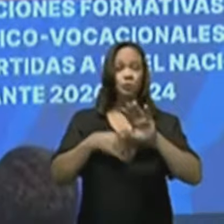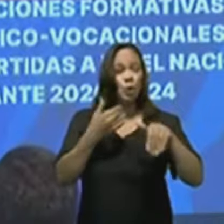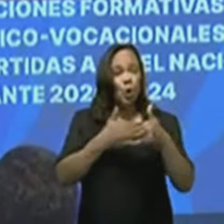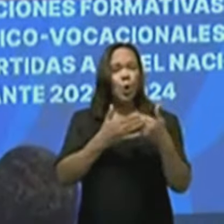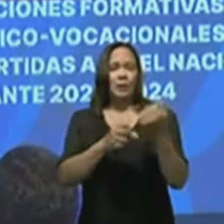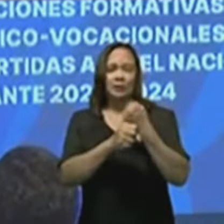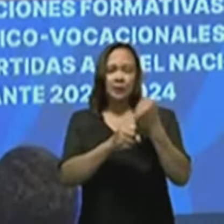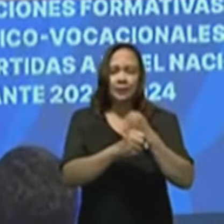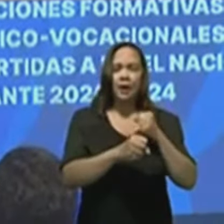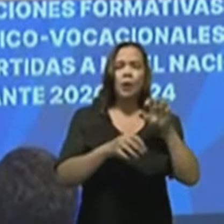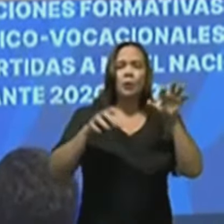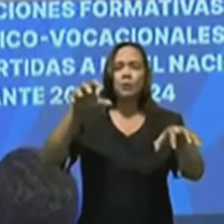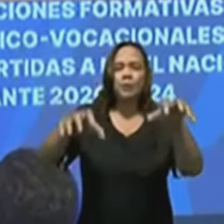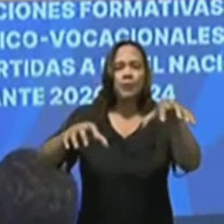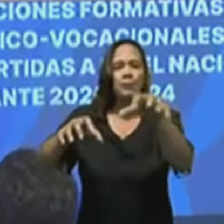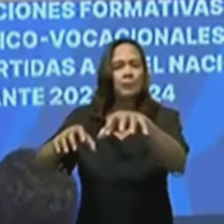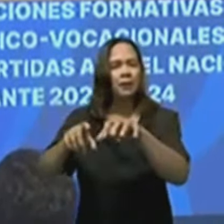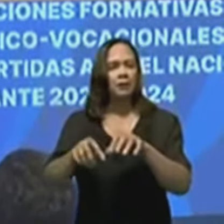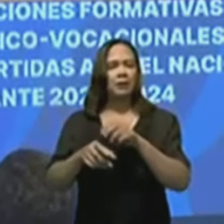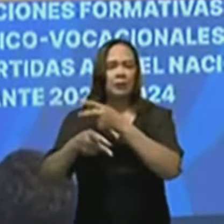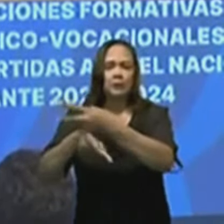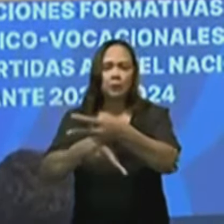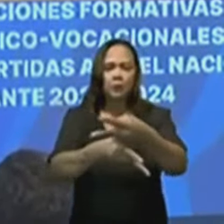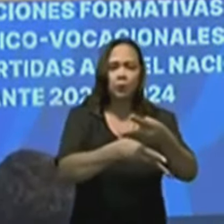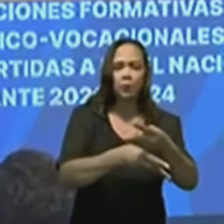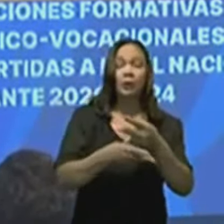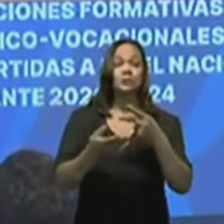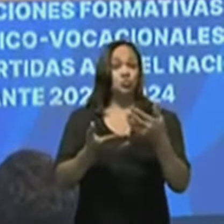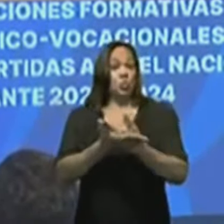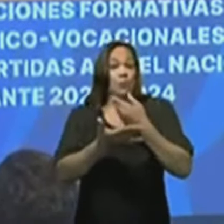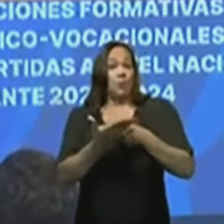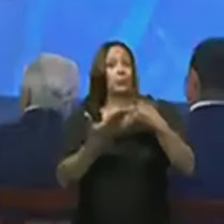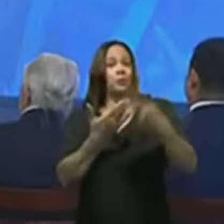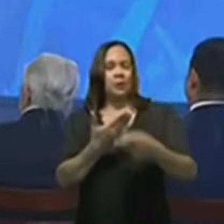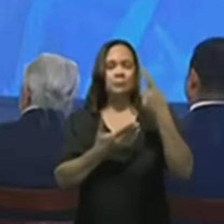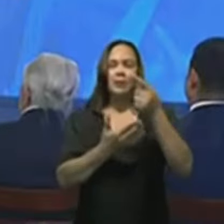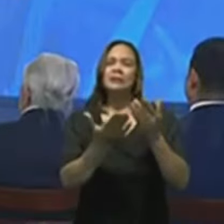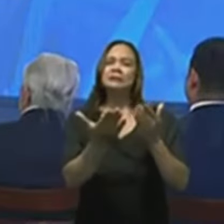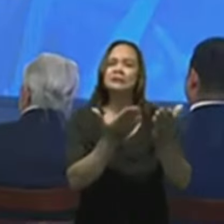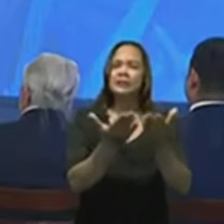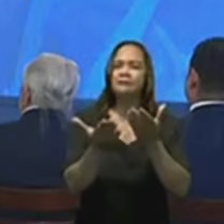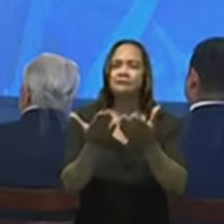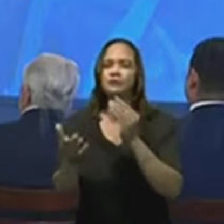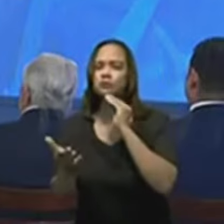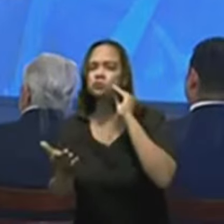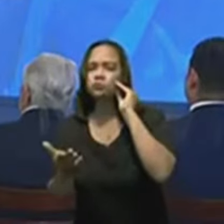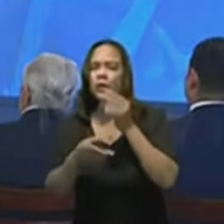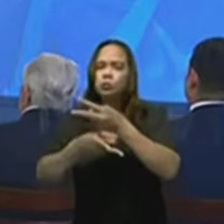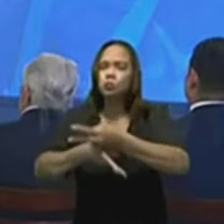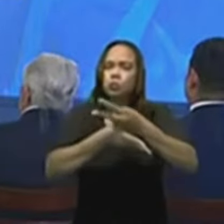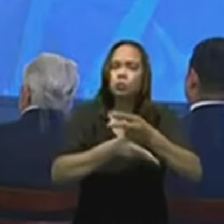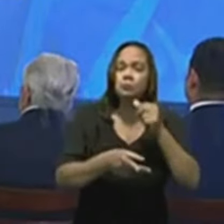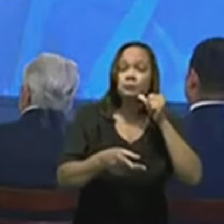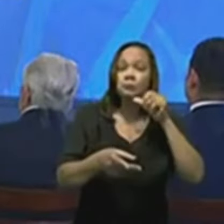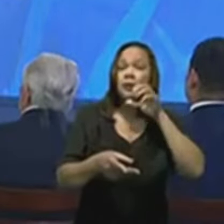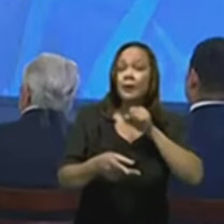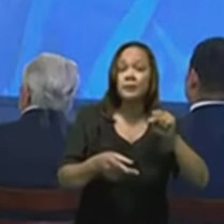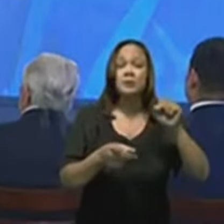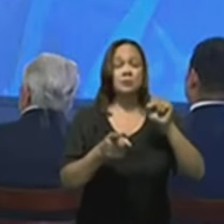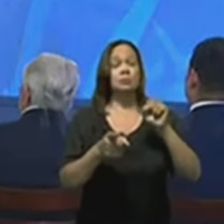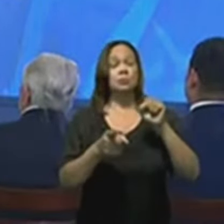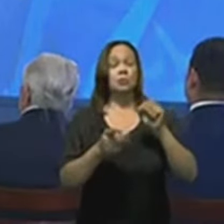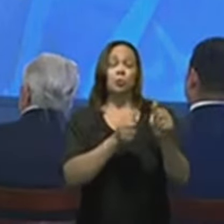siente usted Habla con ella y ella se siente muy orgullosa de lo que está se siente que le gusta lo que hace y que es una funcionaria que está sirviendo a gusto